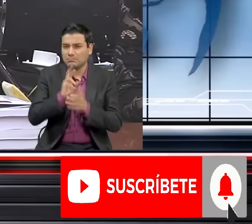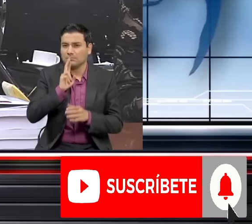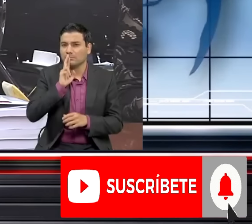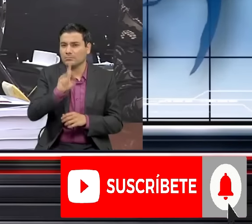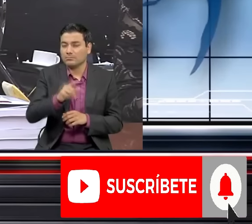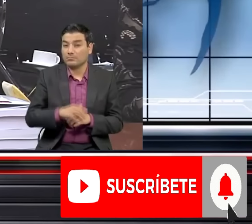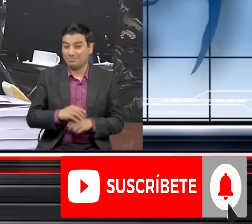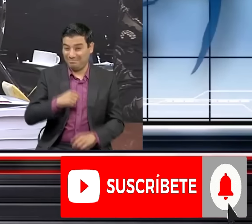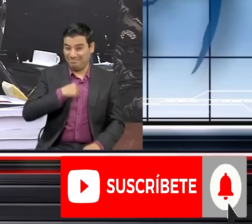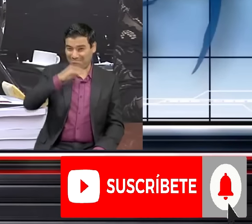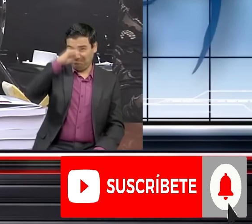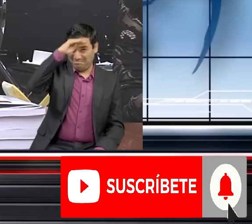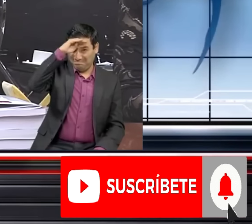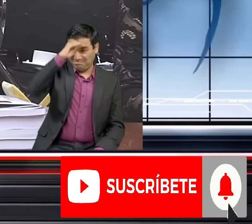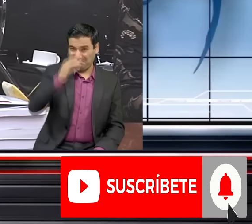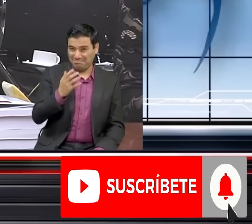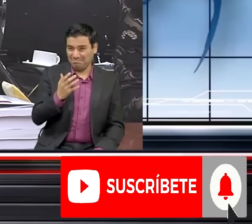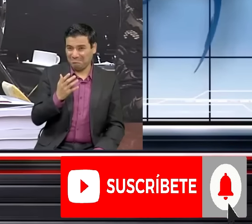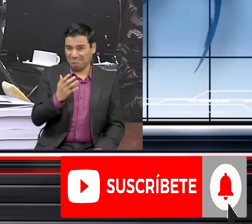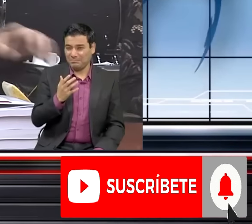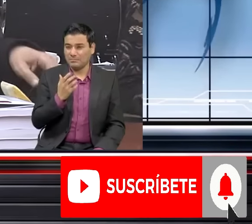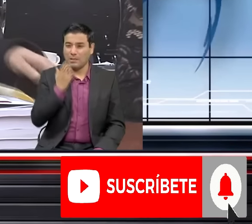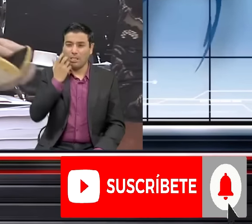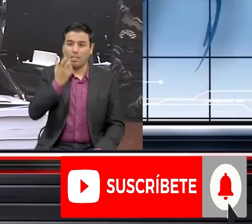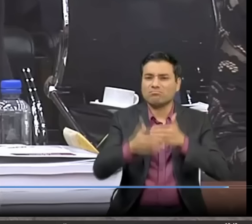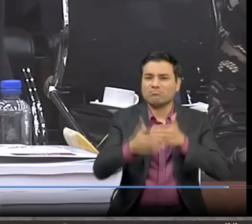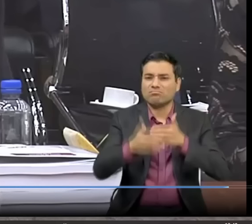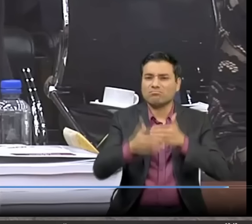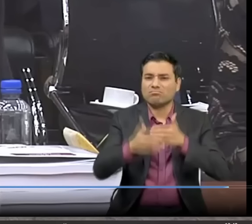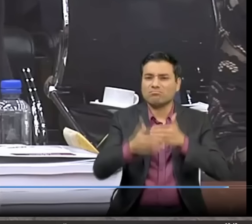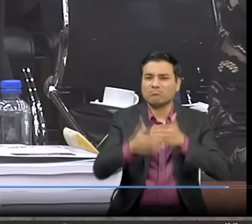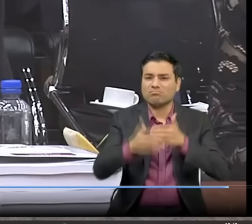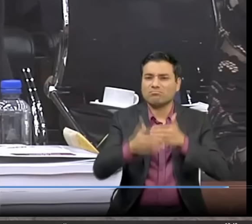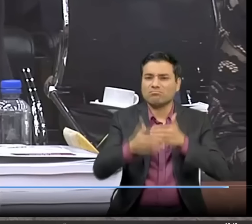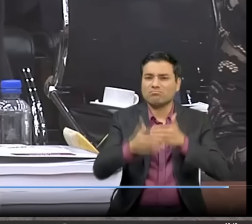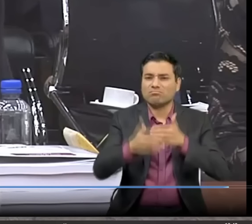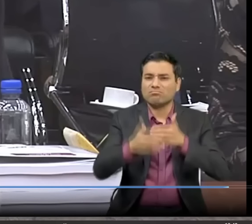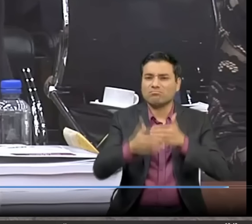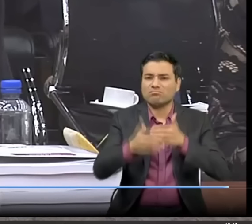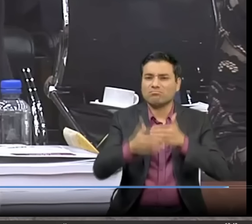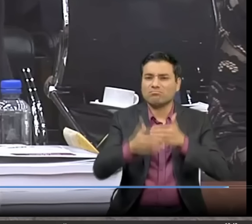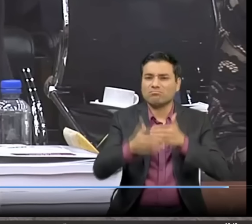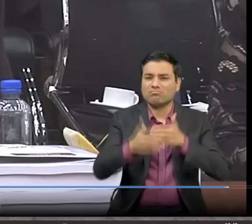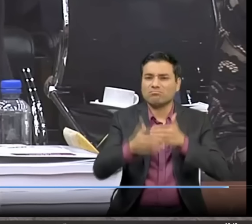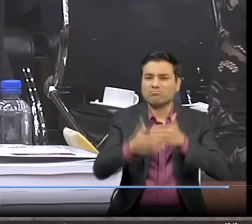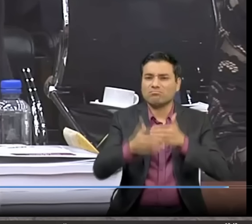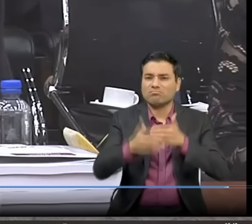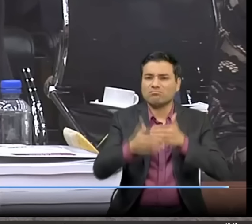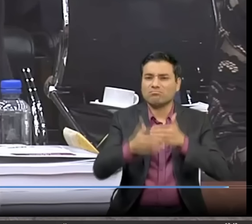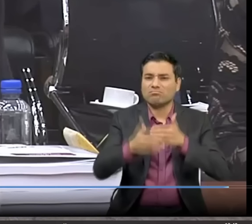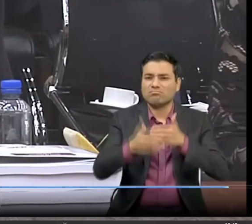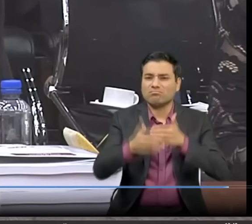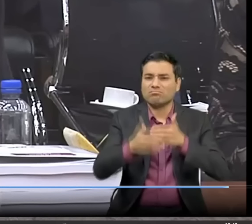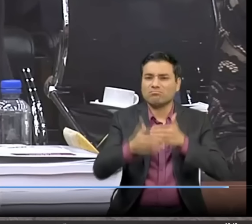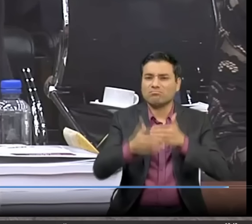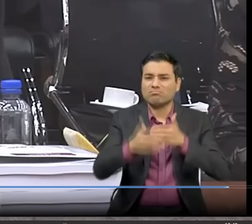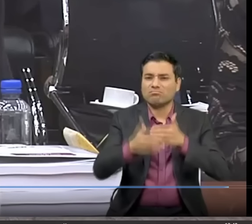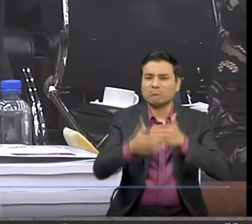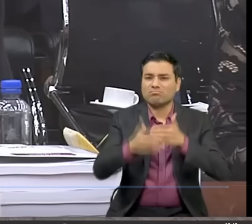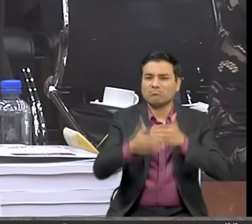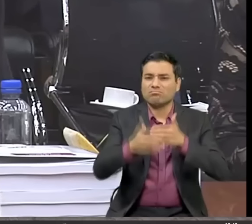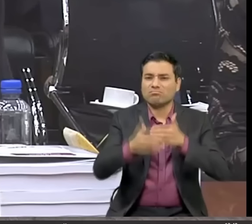de parcialidades de imparcialidad. Pues bueno, amigos, hasta aquí termina el video del día de hoy. Espero que les haya gustado. Ya ustedes